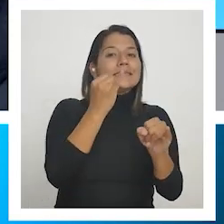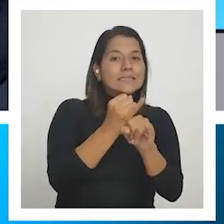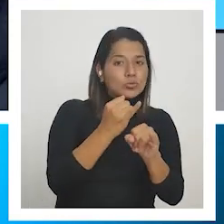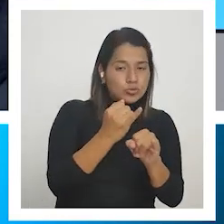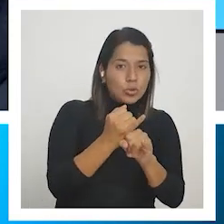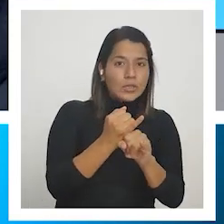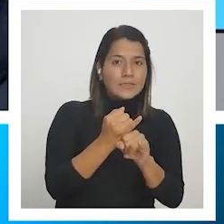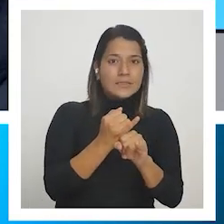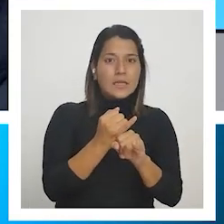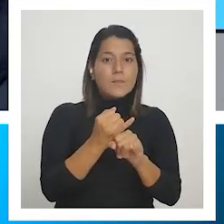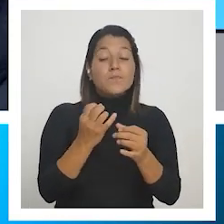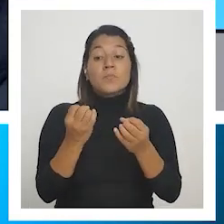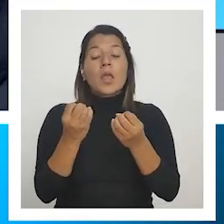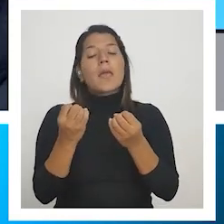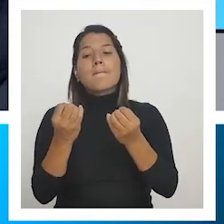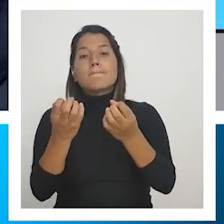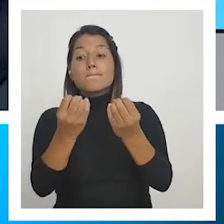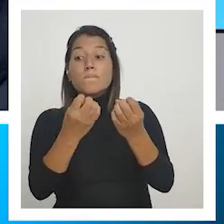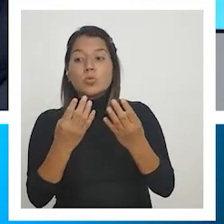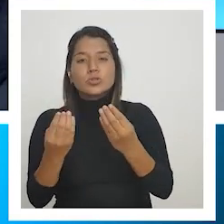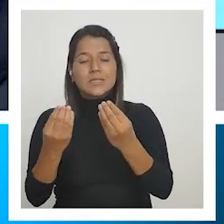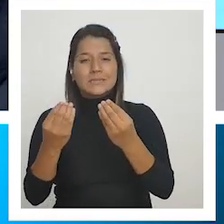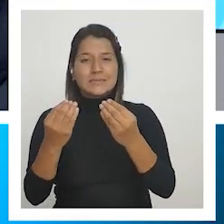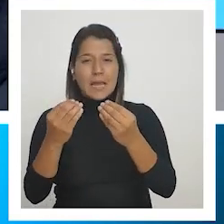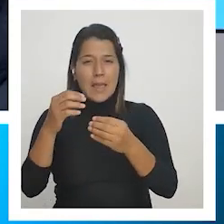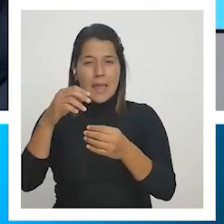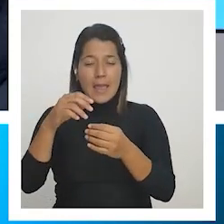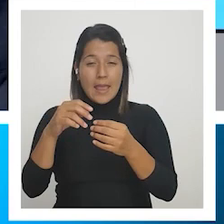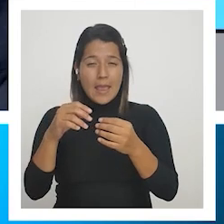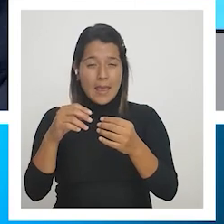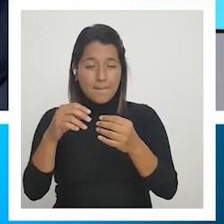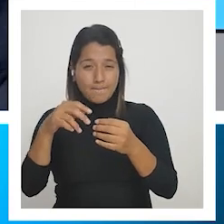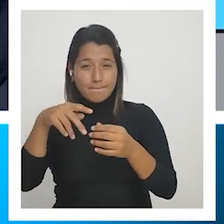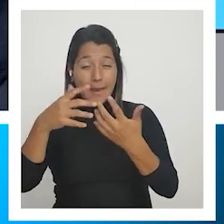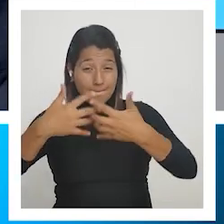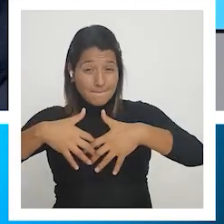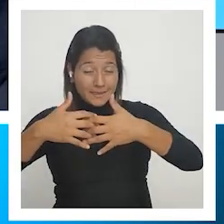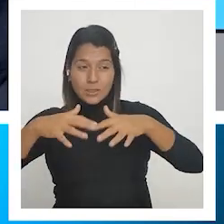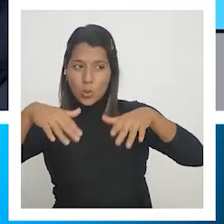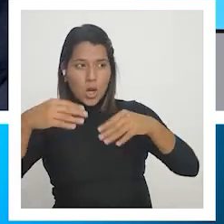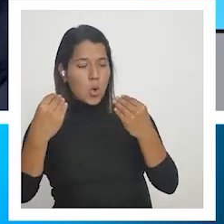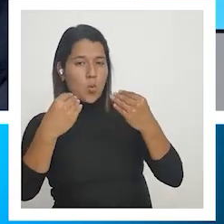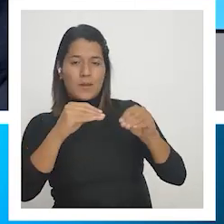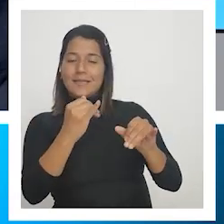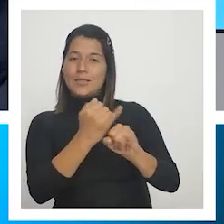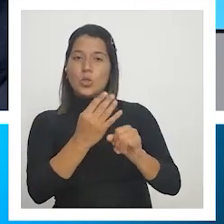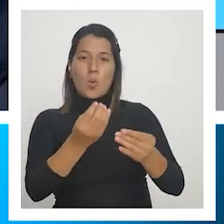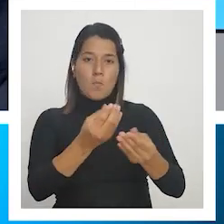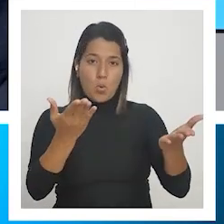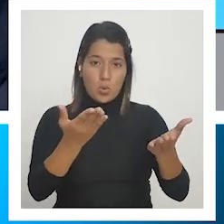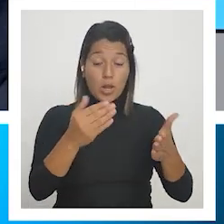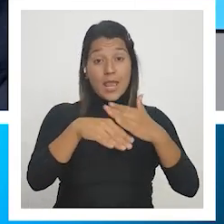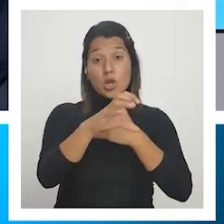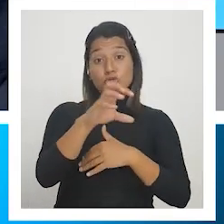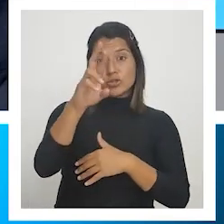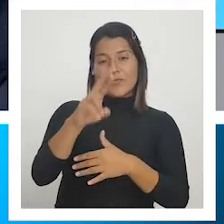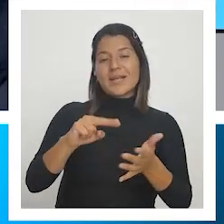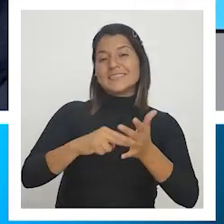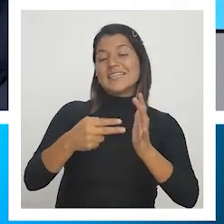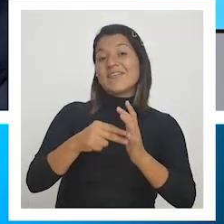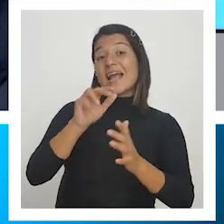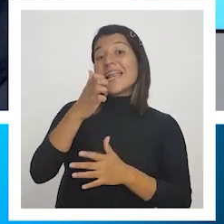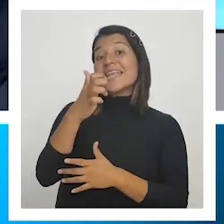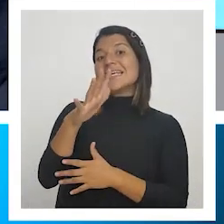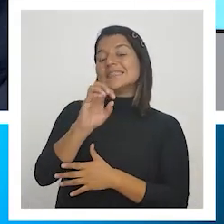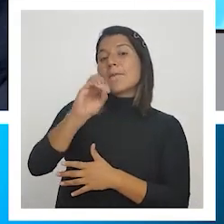porque como decía, es un mercado que en el caso de Costa Rica representa cerca del 15% del Producto Interno Bruto, y cuando hablamos de reactivación